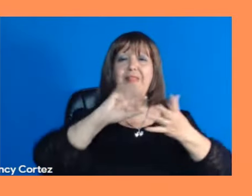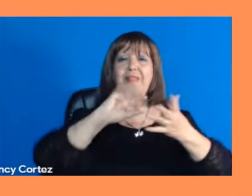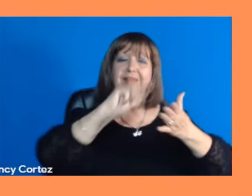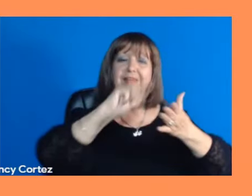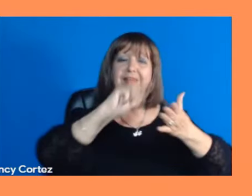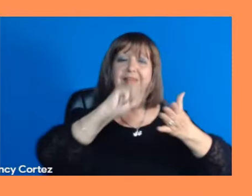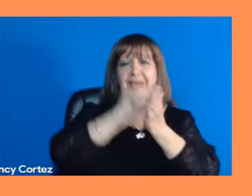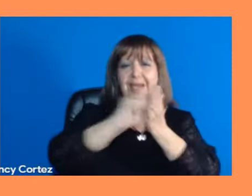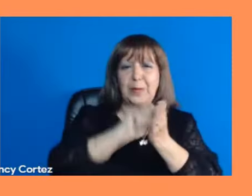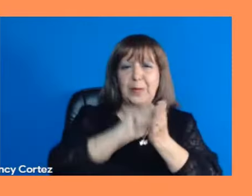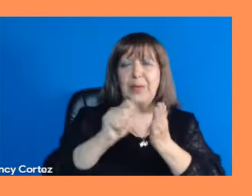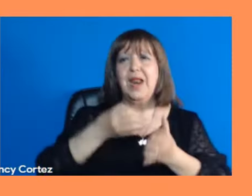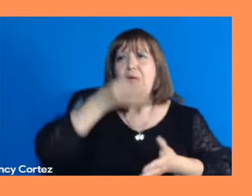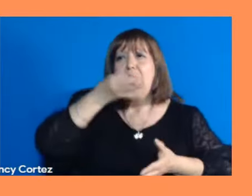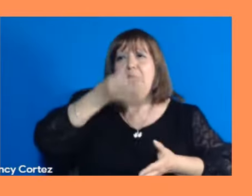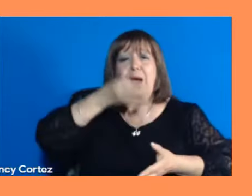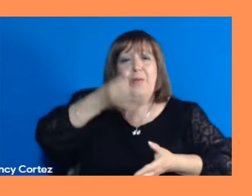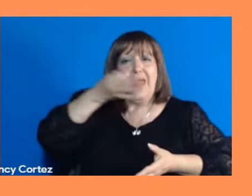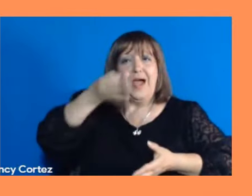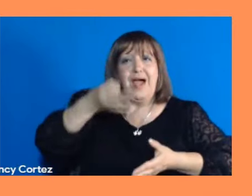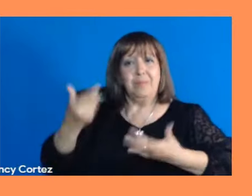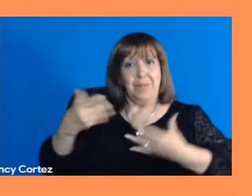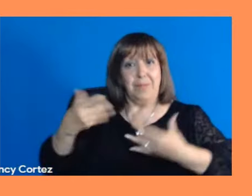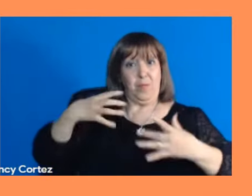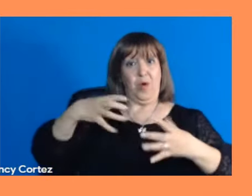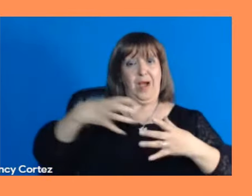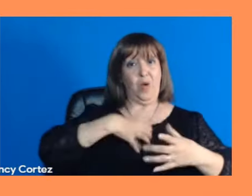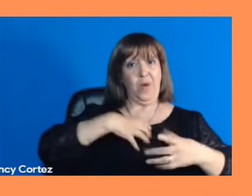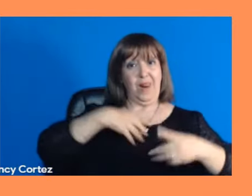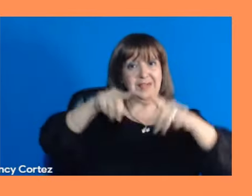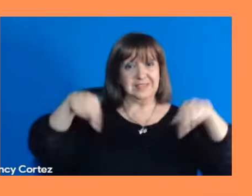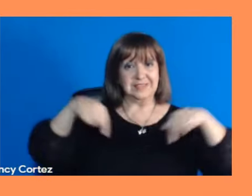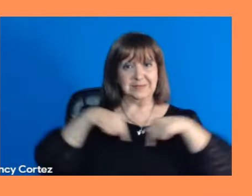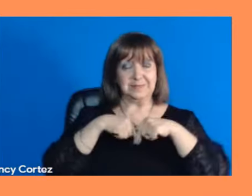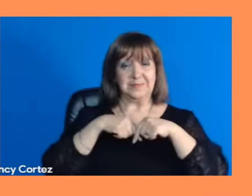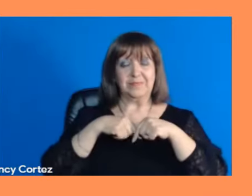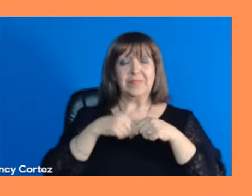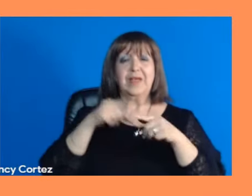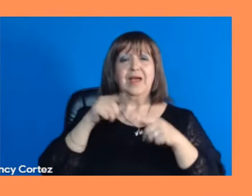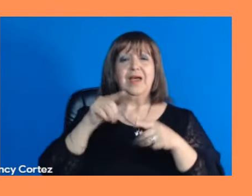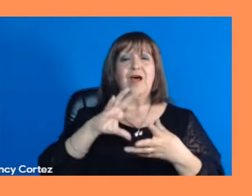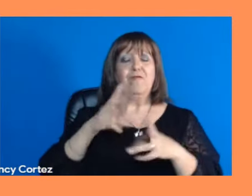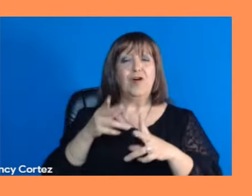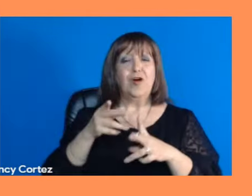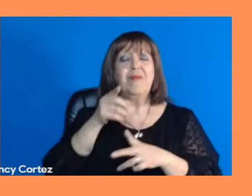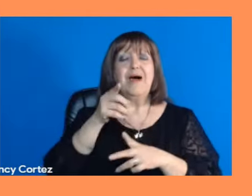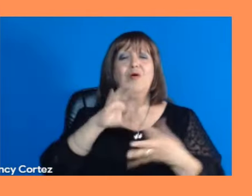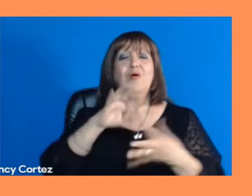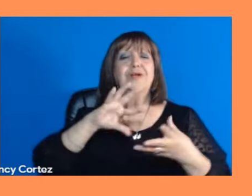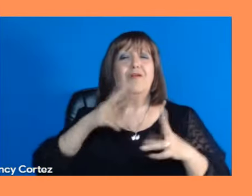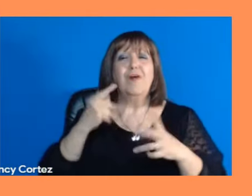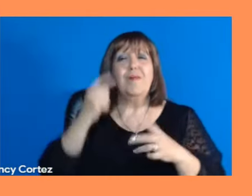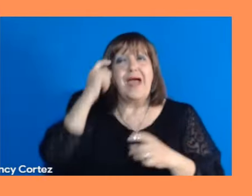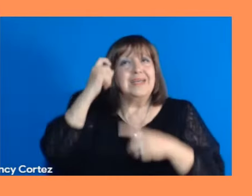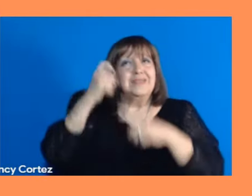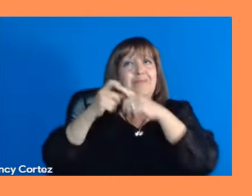Habilita y legitima de esta manera otras experiencias y miradas posibles sobre la sociedad